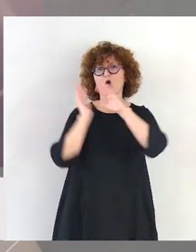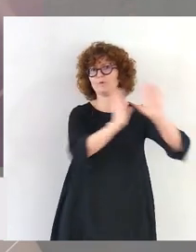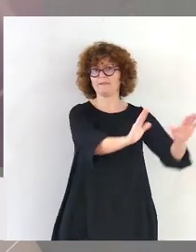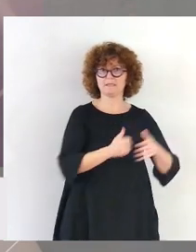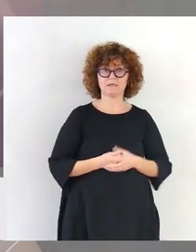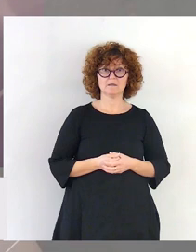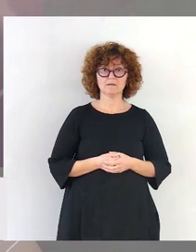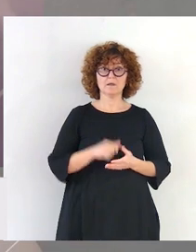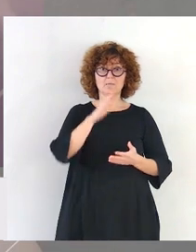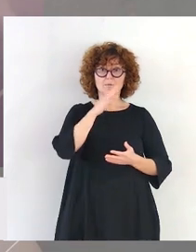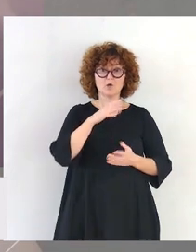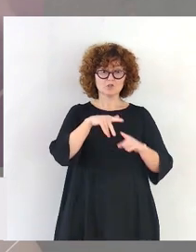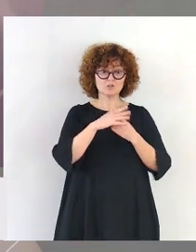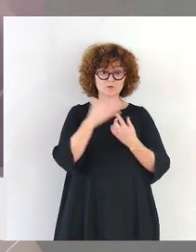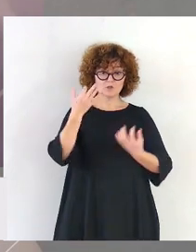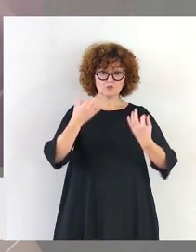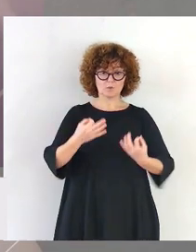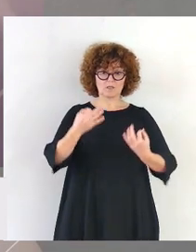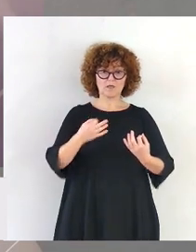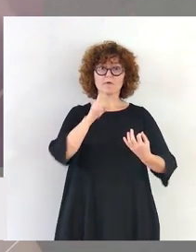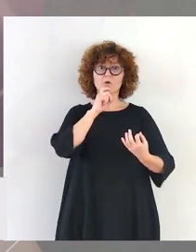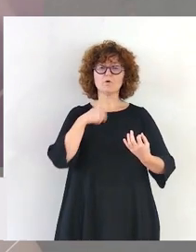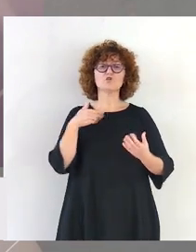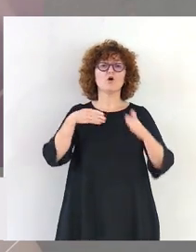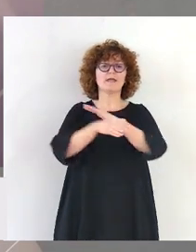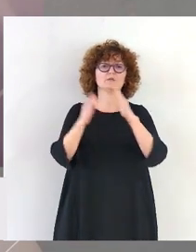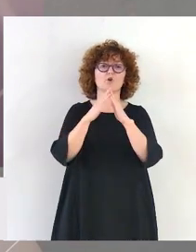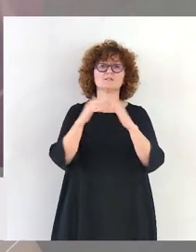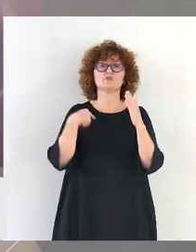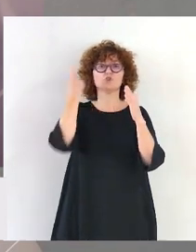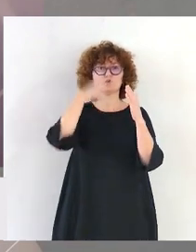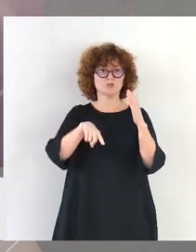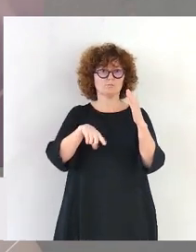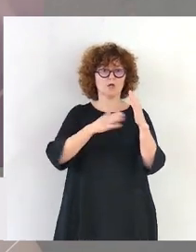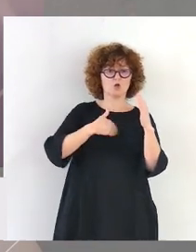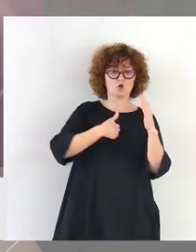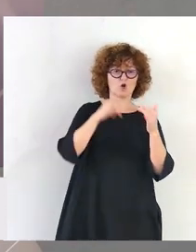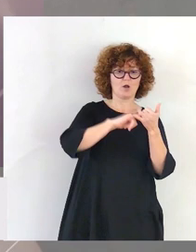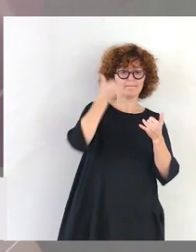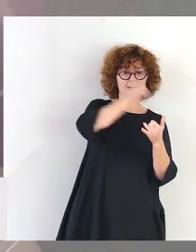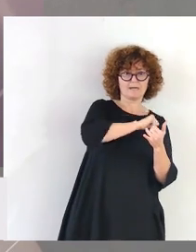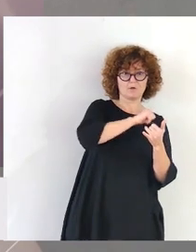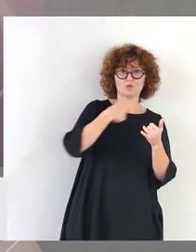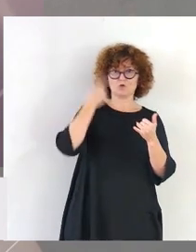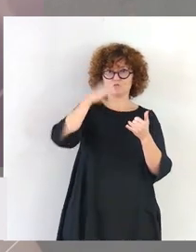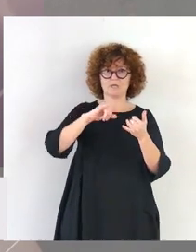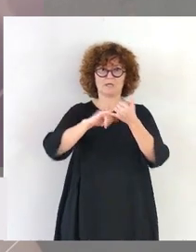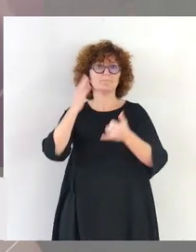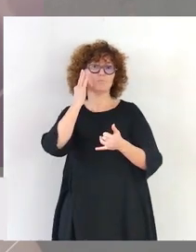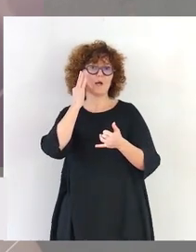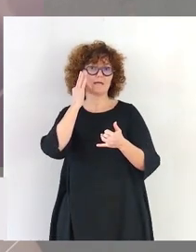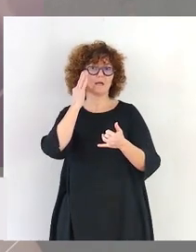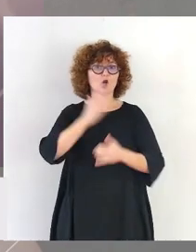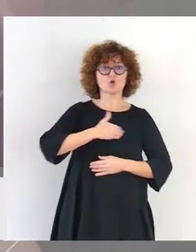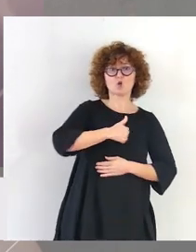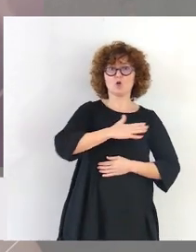momento de seguridad estaba cuando tú llegabas a tu casa Y sabías cuál era tu rol como marido y Cuál era el rol de tu señora como señora eso